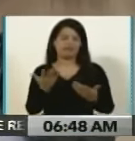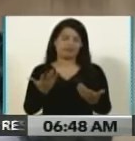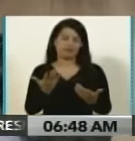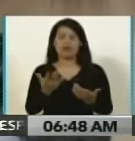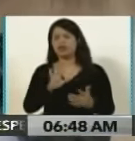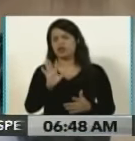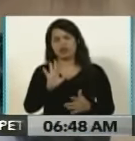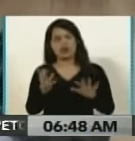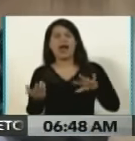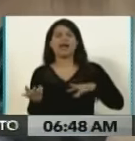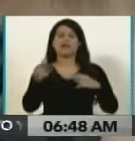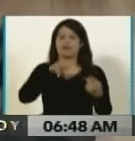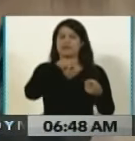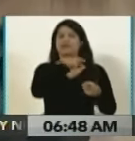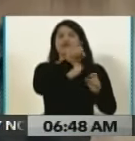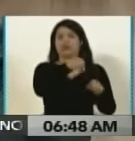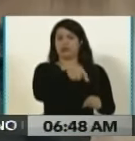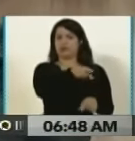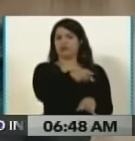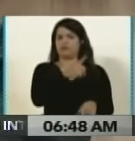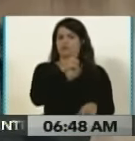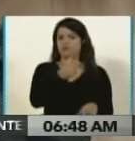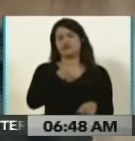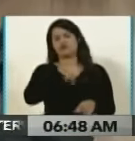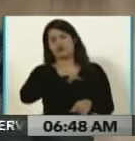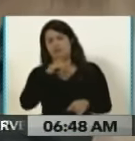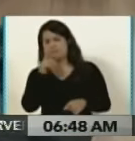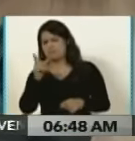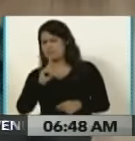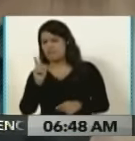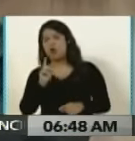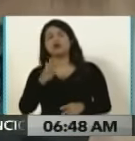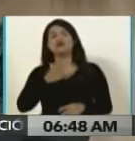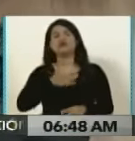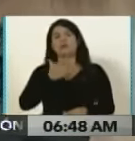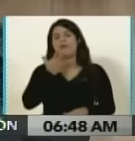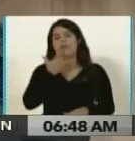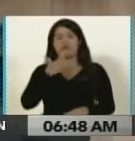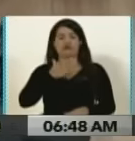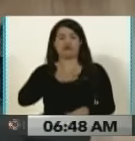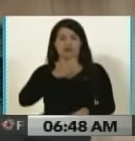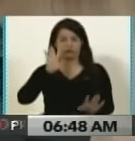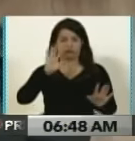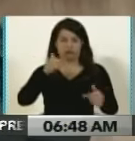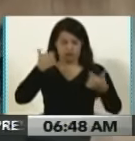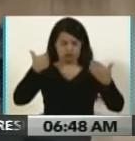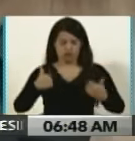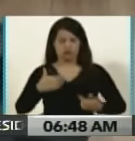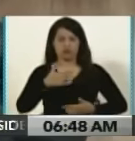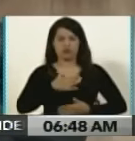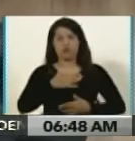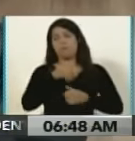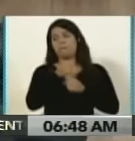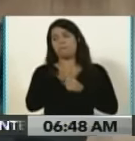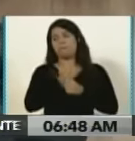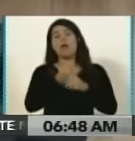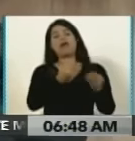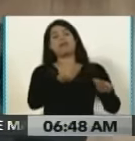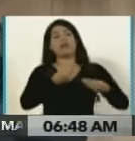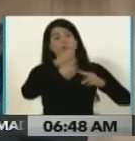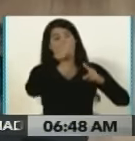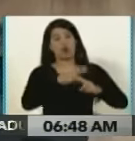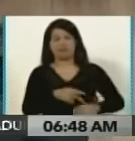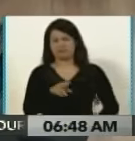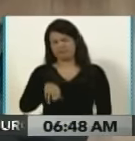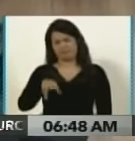que era al revés, ¿no? Es decir, que yo nunca hubiese esperado, ¿no?, que alguno de ellos me rindiera homenaje a mí,